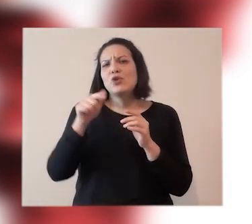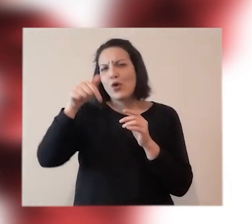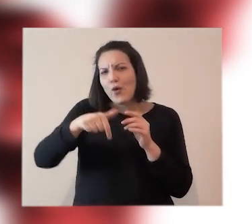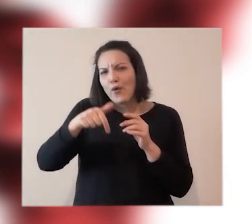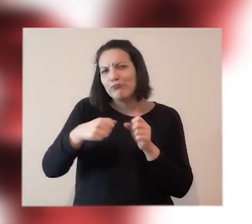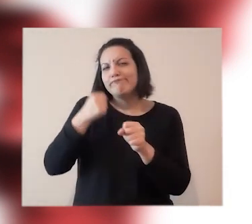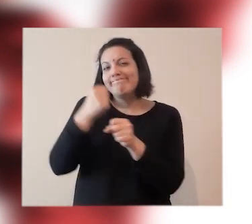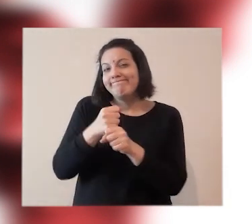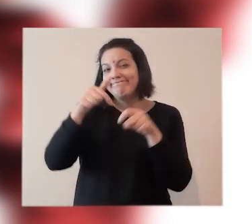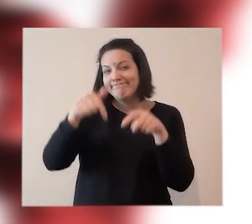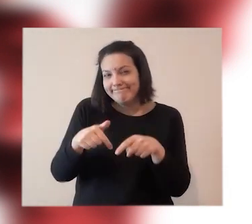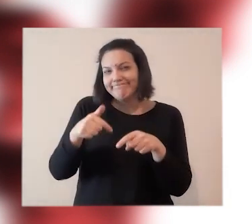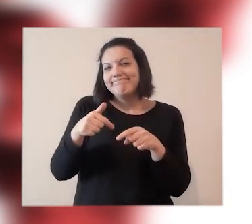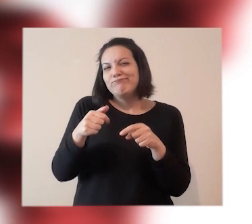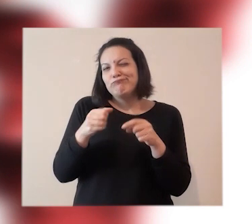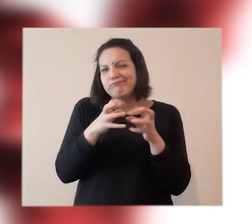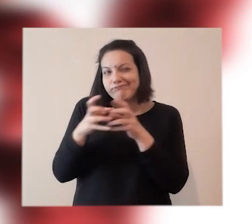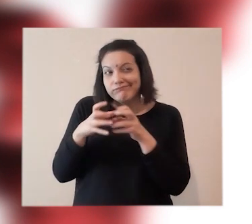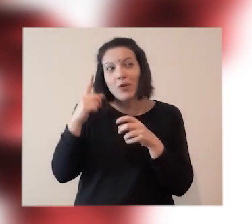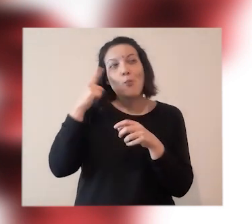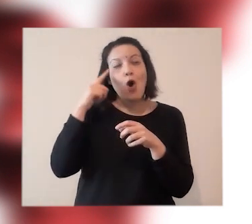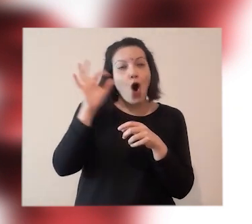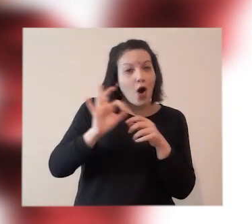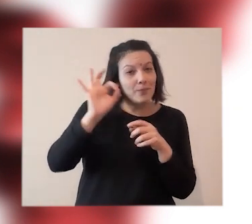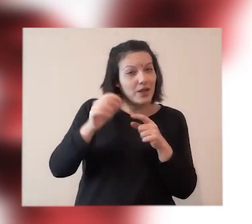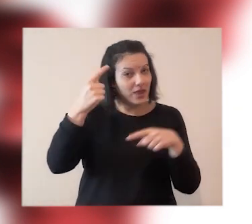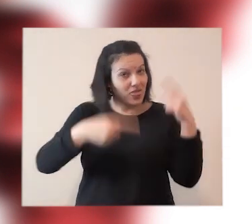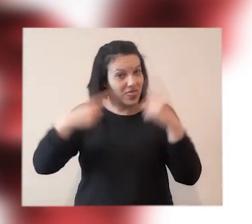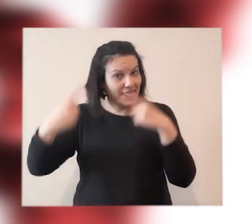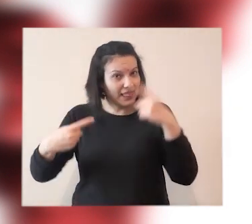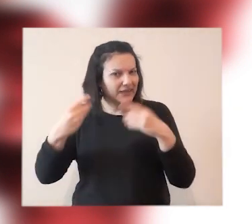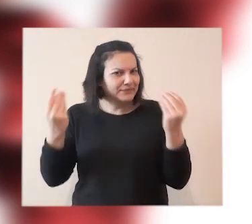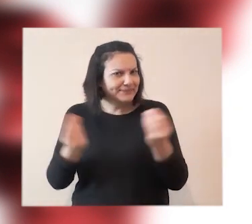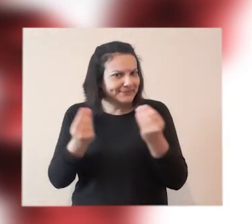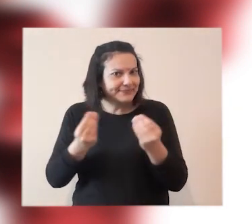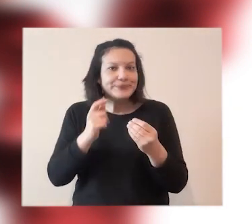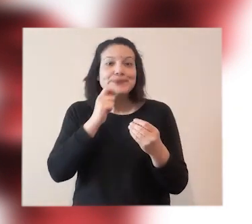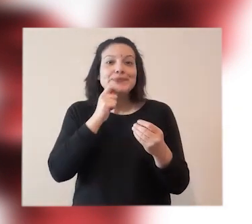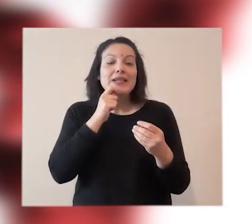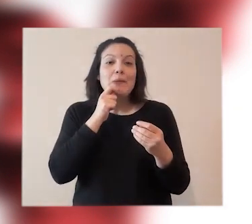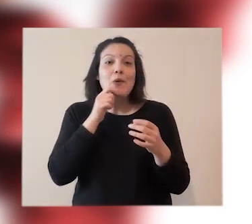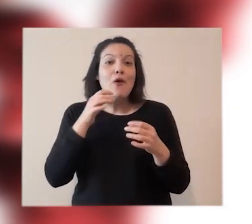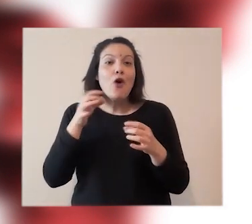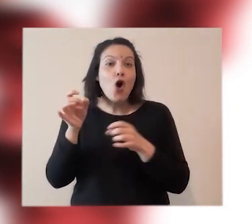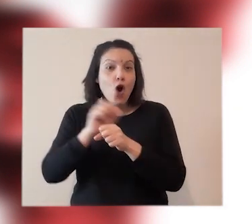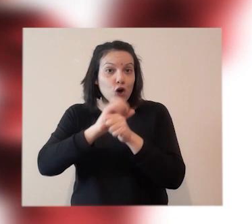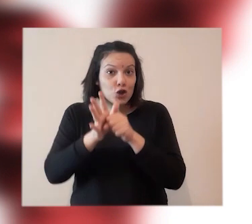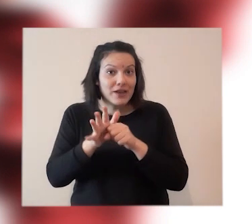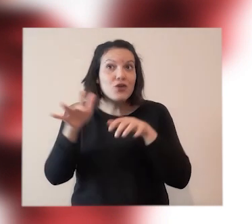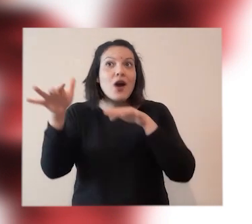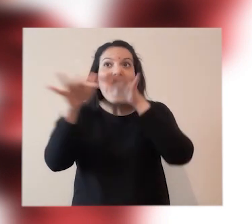habiendo distintas, digamos, formas de pensar en relación a si realmente hay persistencia del virus en el